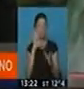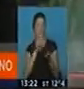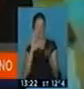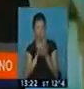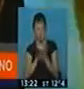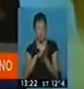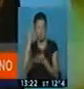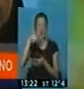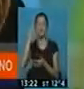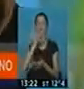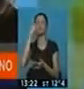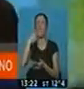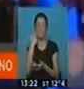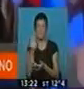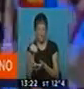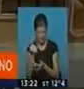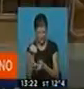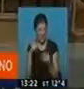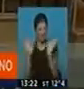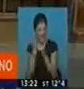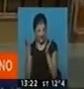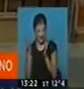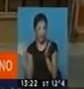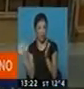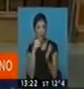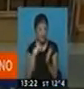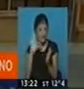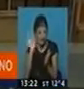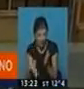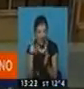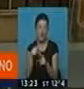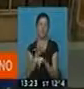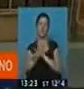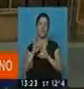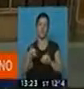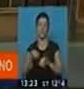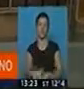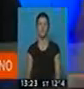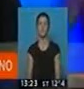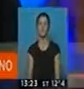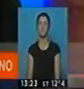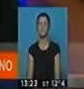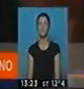de un Instante, de Javier Cerca, que siempre ahí están, lo que quieran ahí está saber, la Moncloa, sí. Ahí está la Moncloa. Sí, y cómo